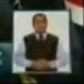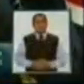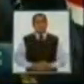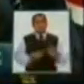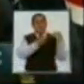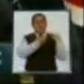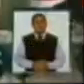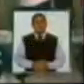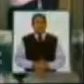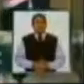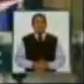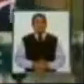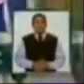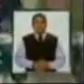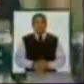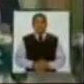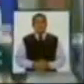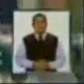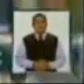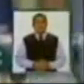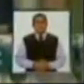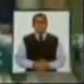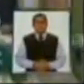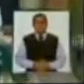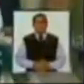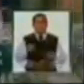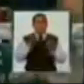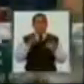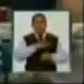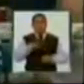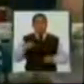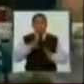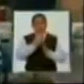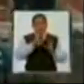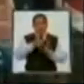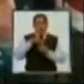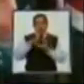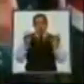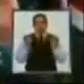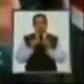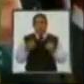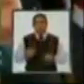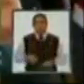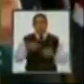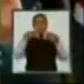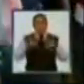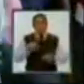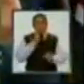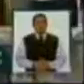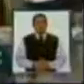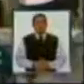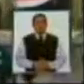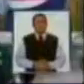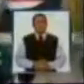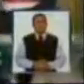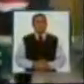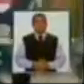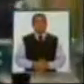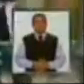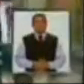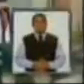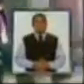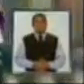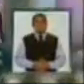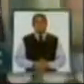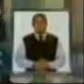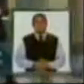Ollanta Humala ha confiado en él. Hay algunos cuestionamientos, es cierto. Se dice que con él